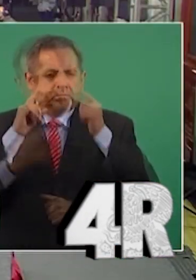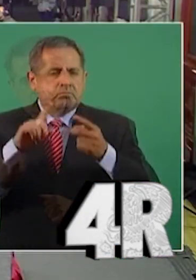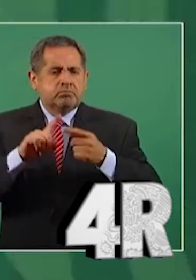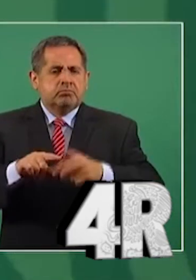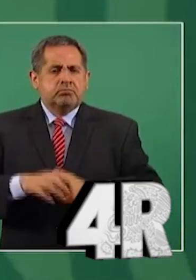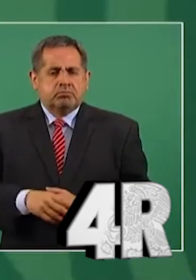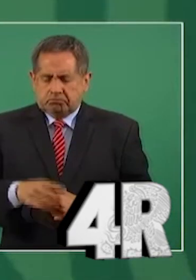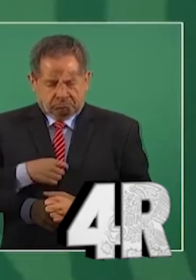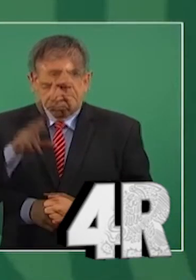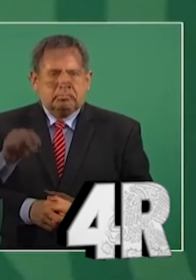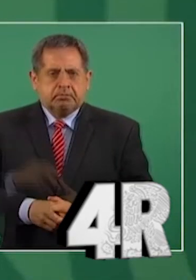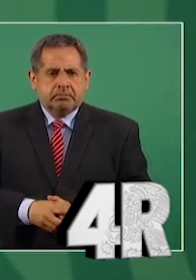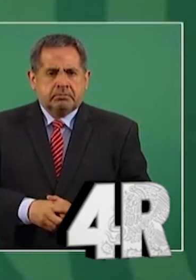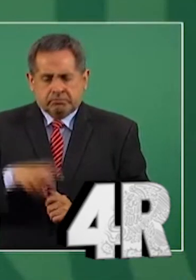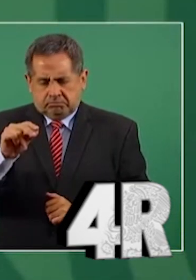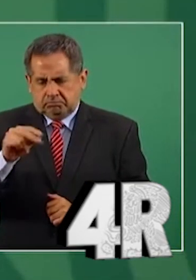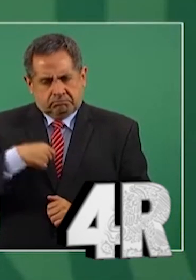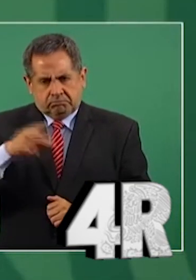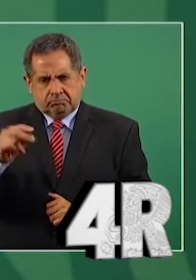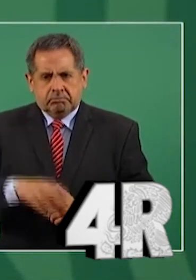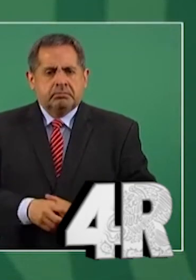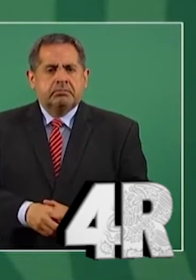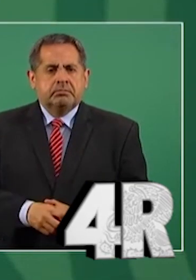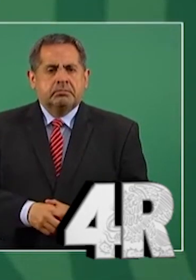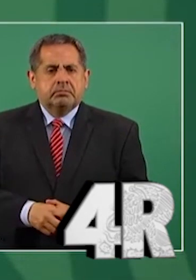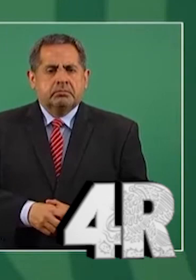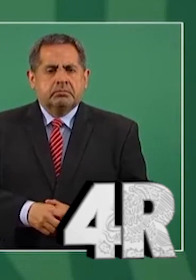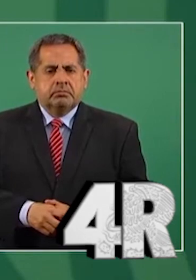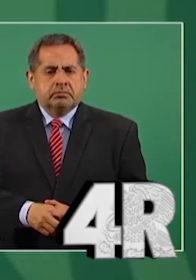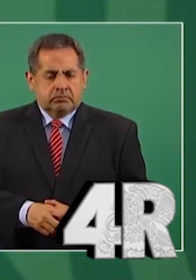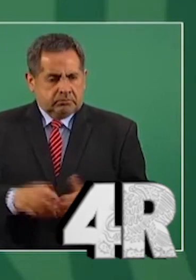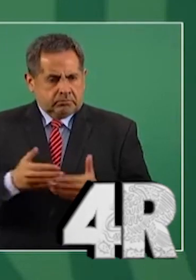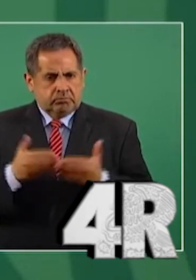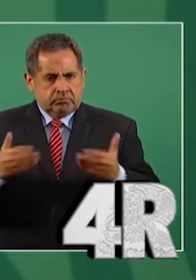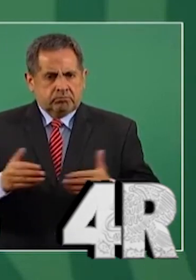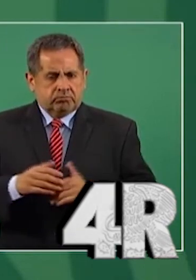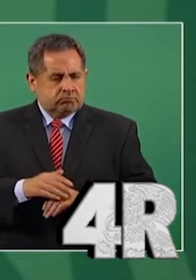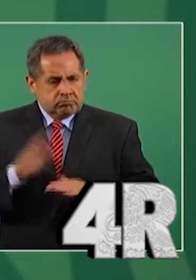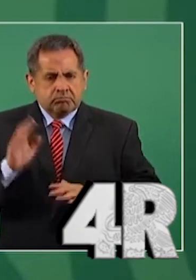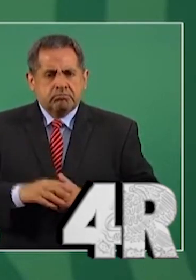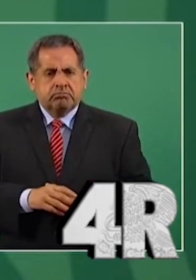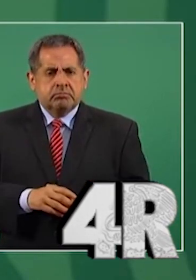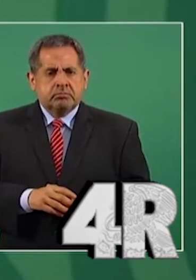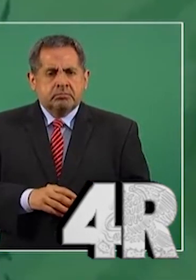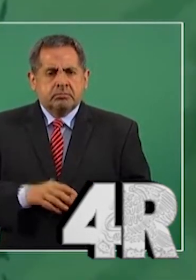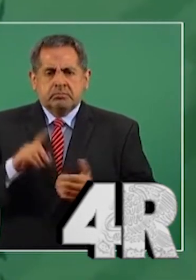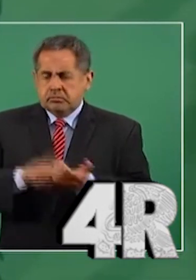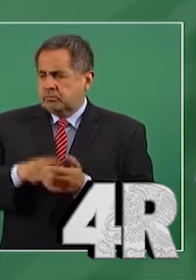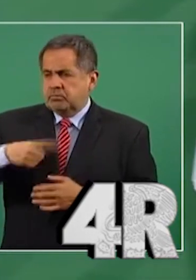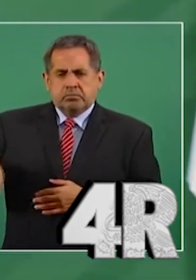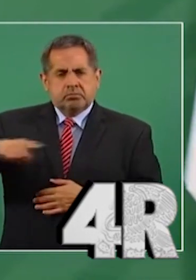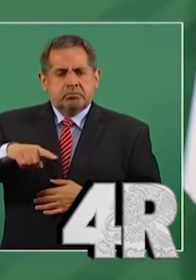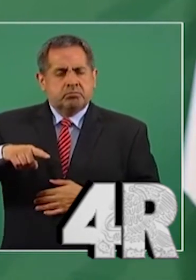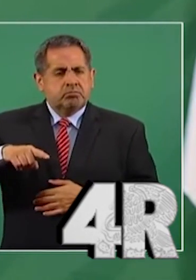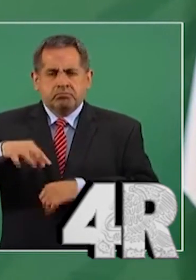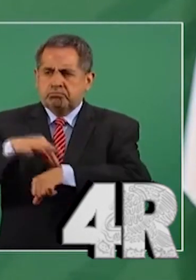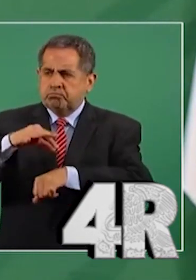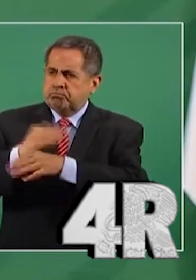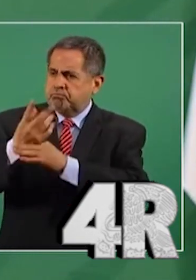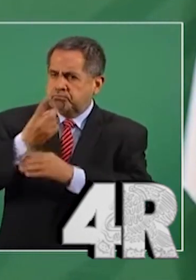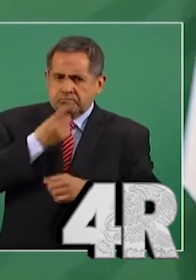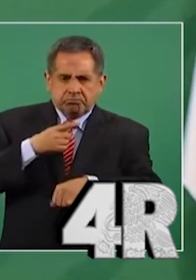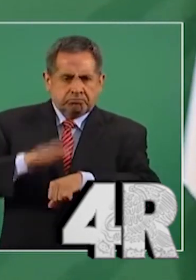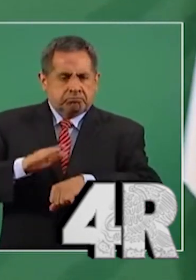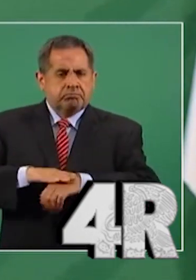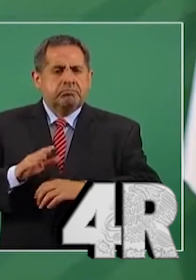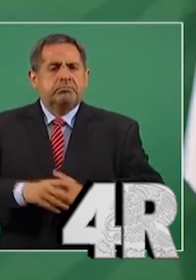cubrebocas? No, no. Ahora ya, además, de acuerdo a lo que plantean los médicos,